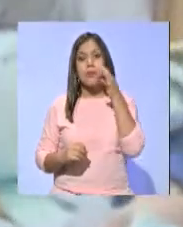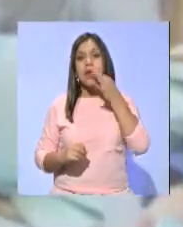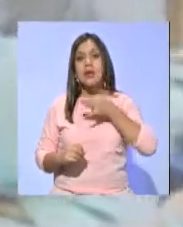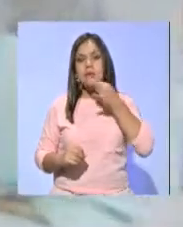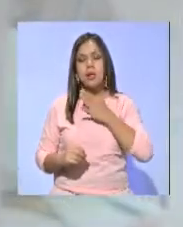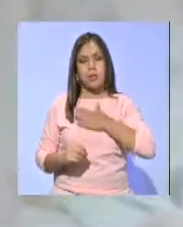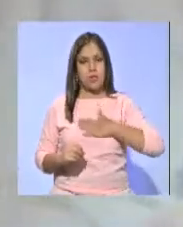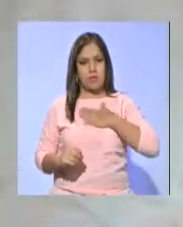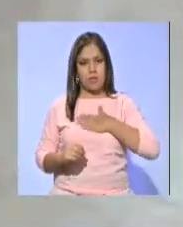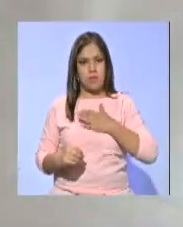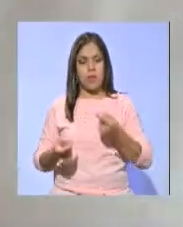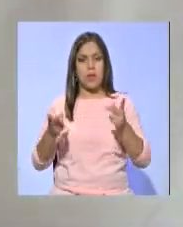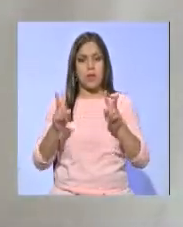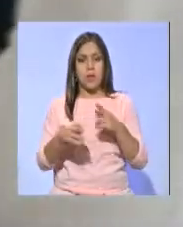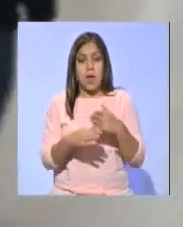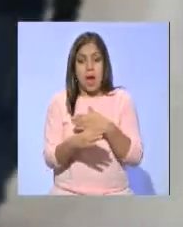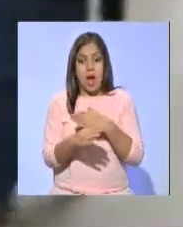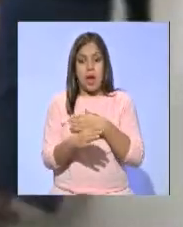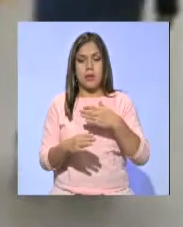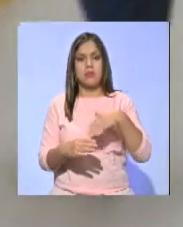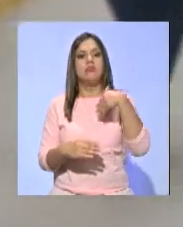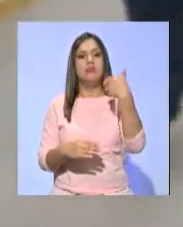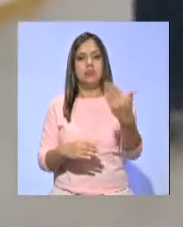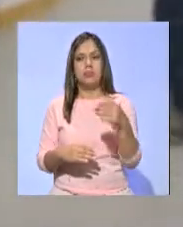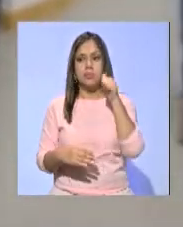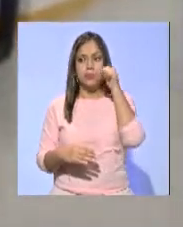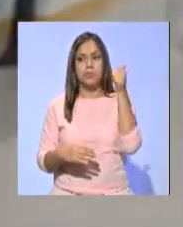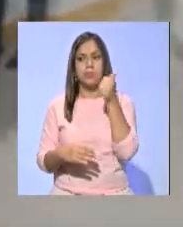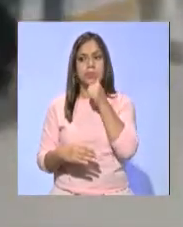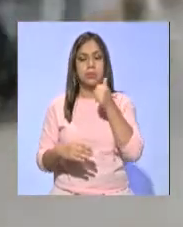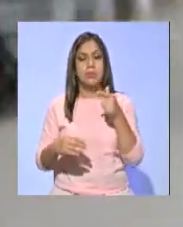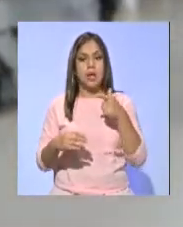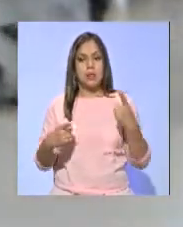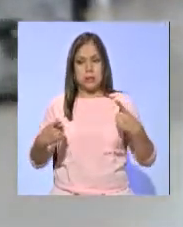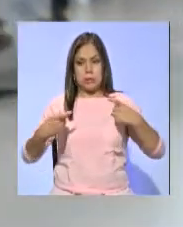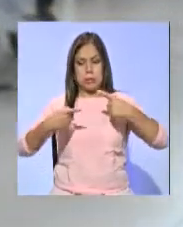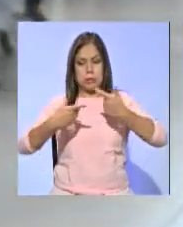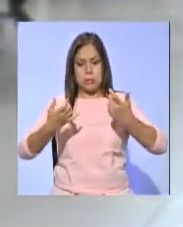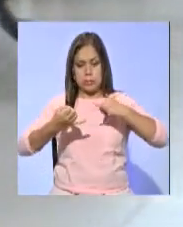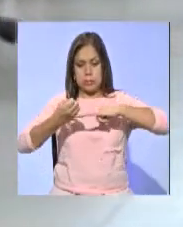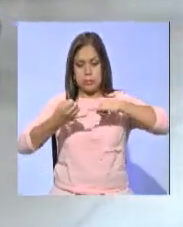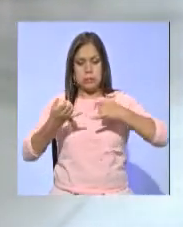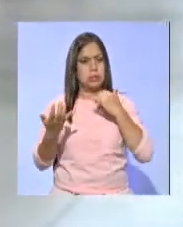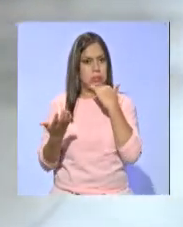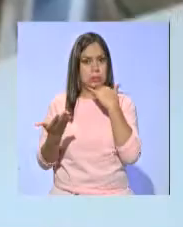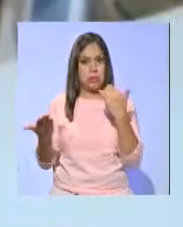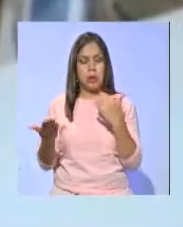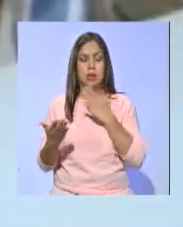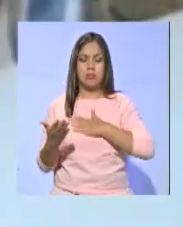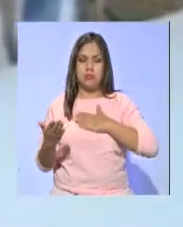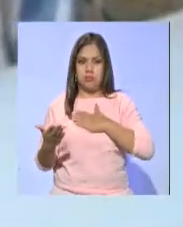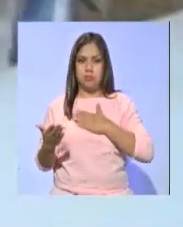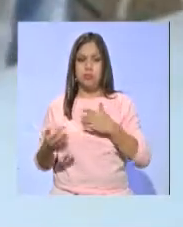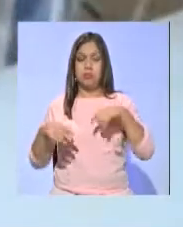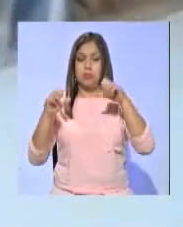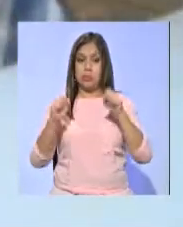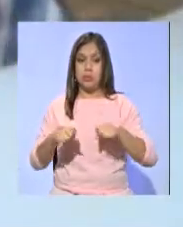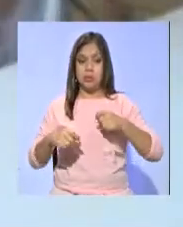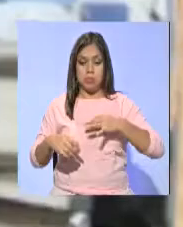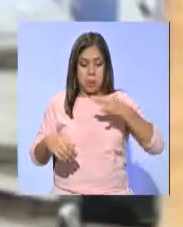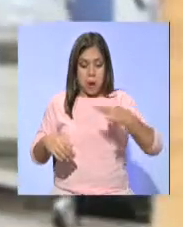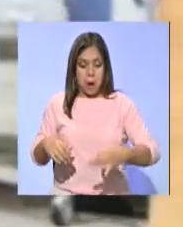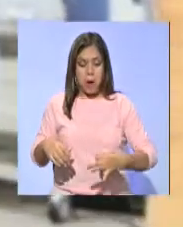temprana, especialmente antes y durante el periodo de gestación, el virus, tratamiento y las acciones de prevención para que no se transmita al